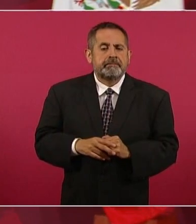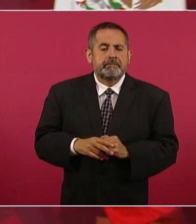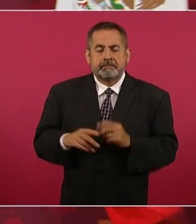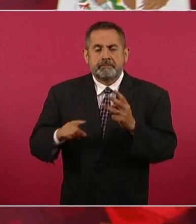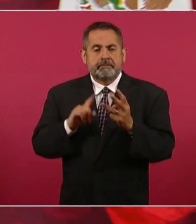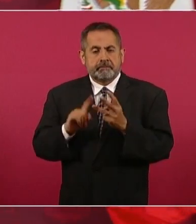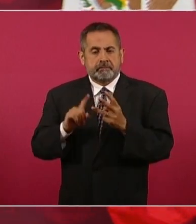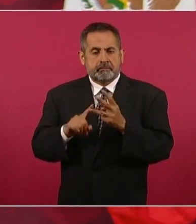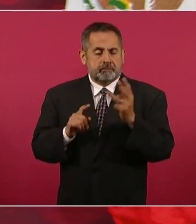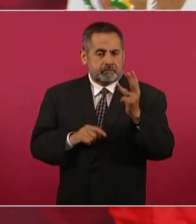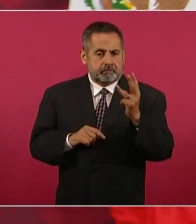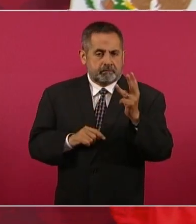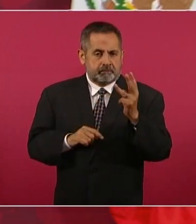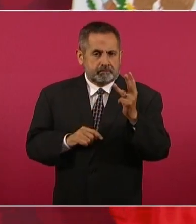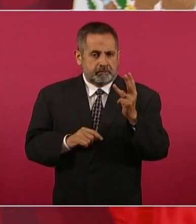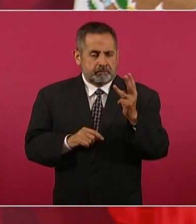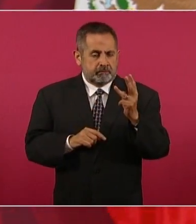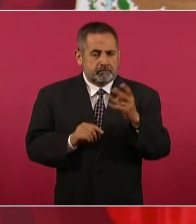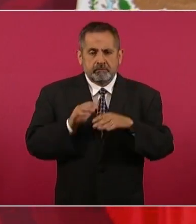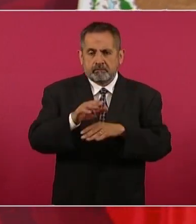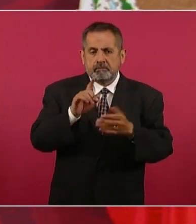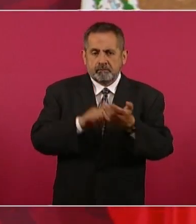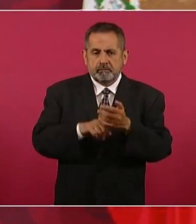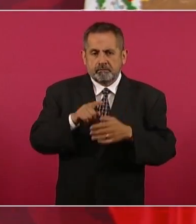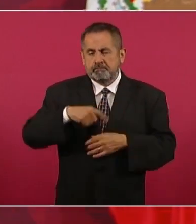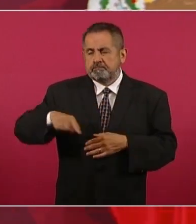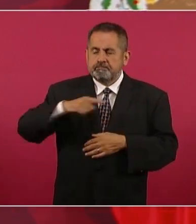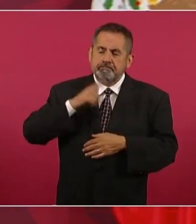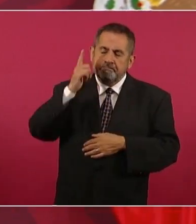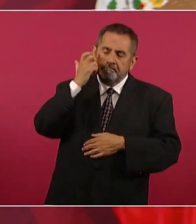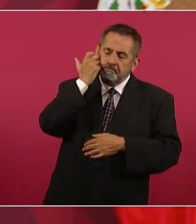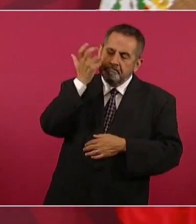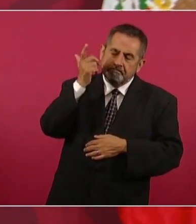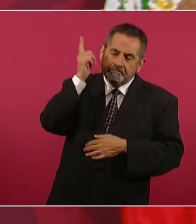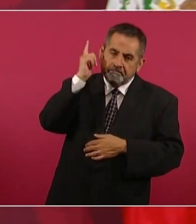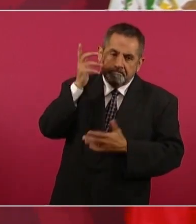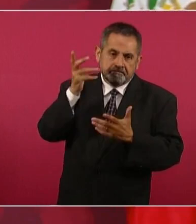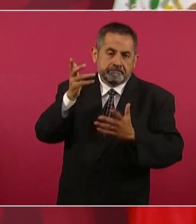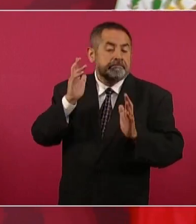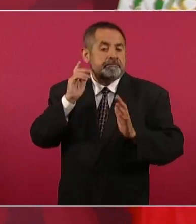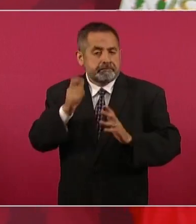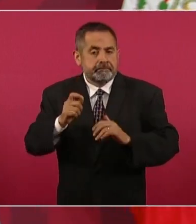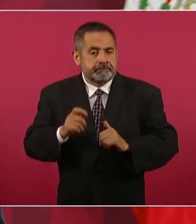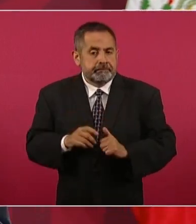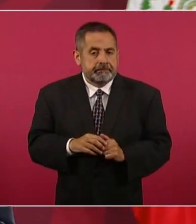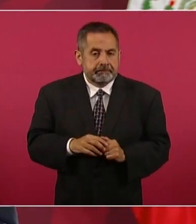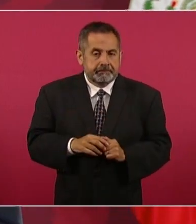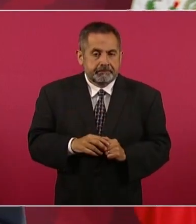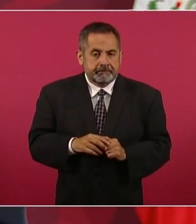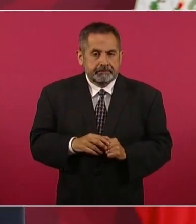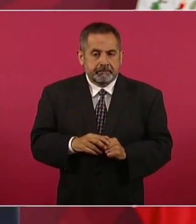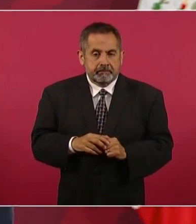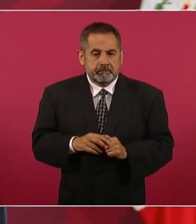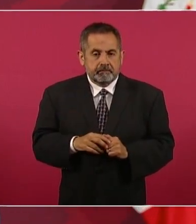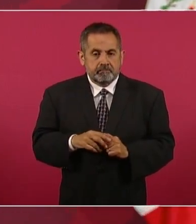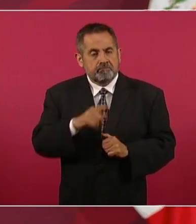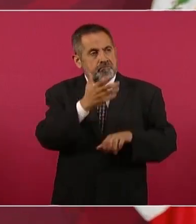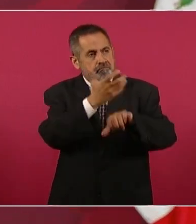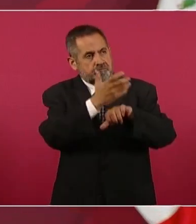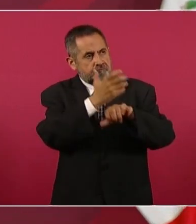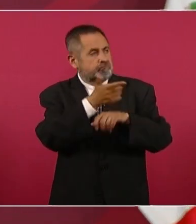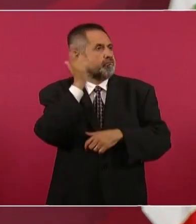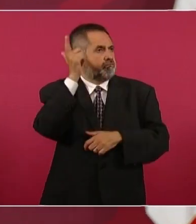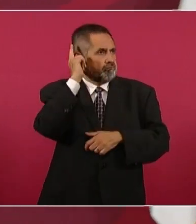Lo tercero tiene que ver con el deseo de que le vaya bien a Estados